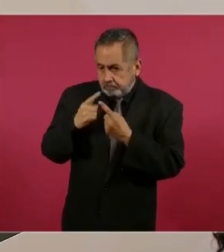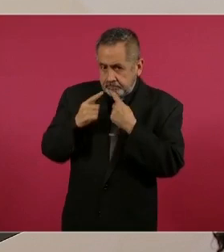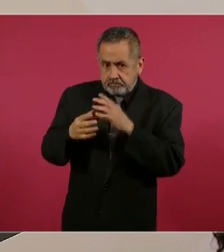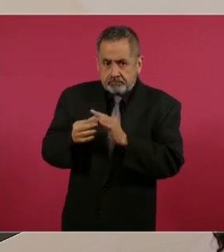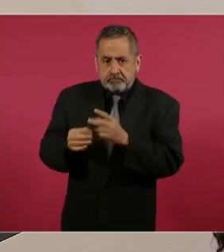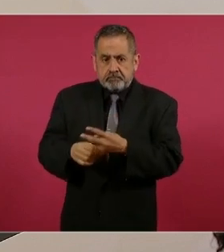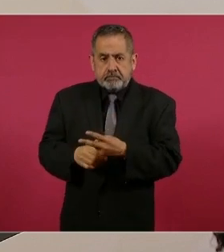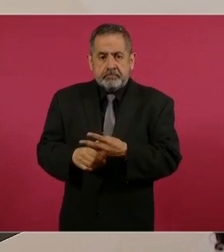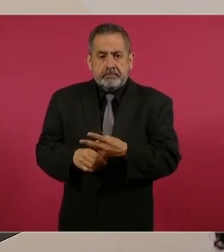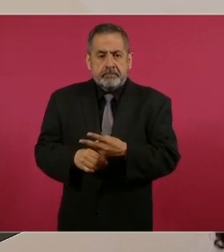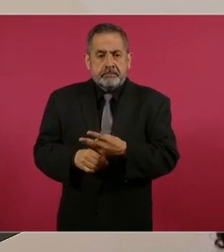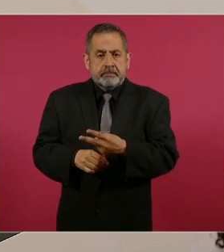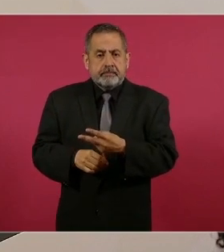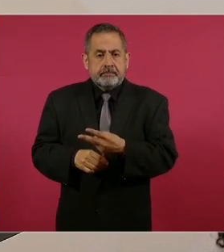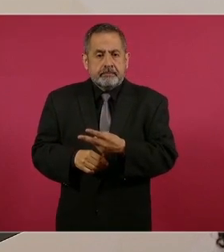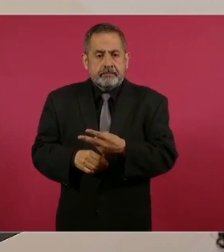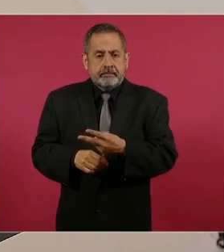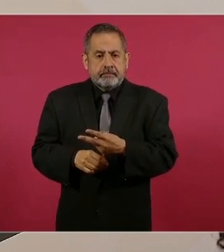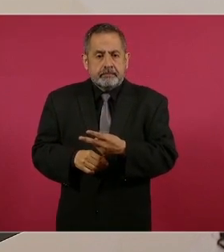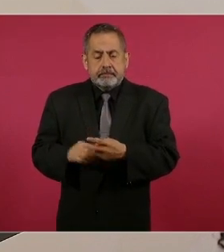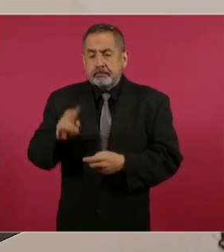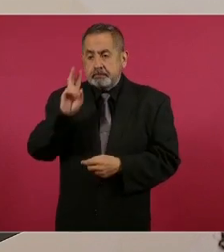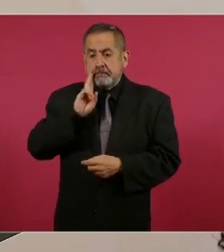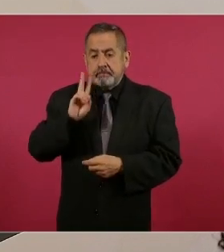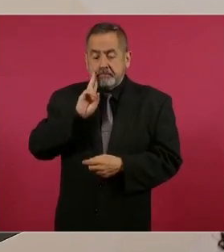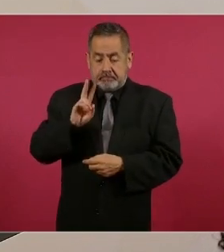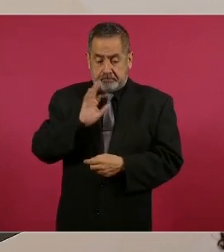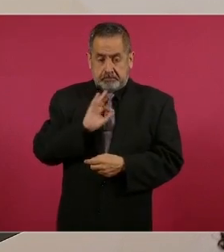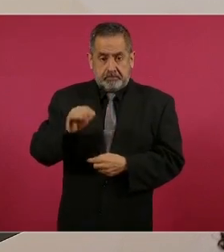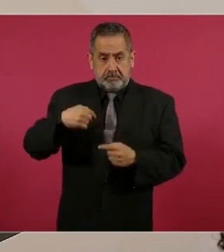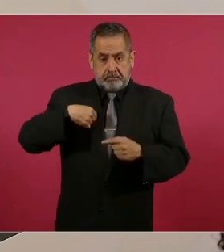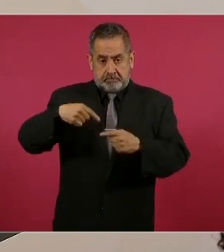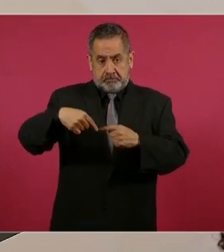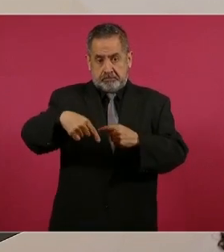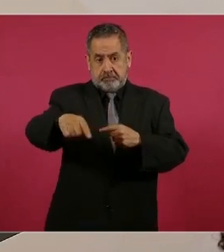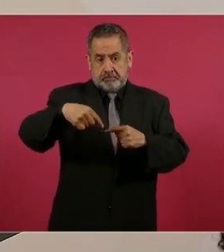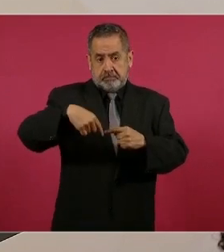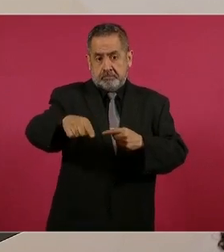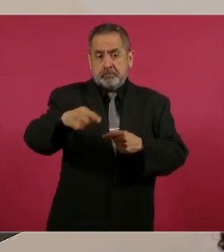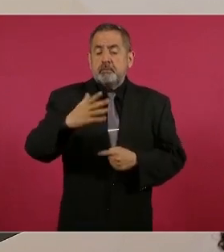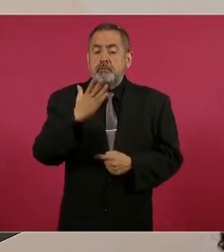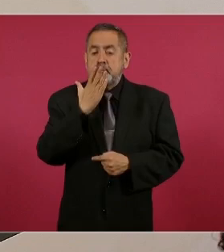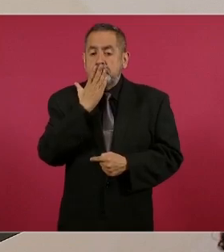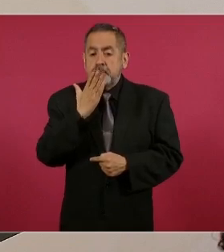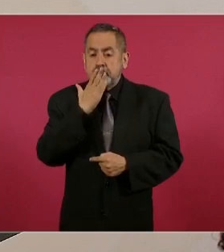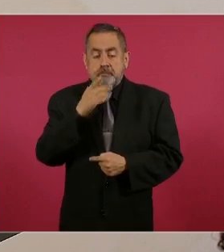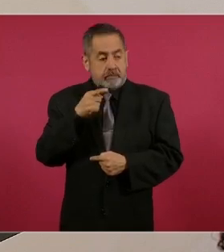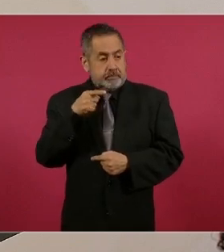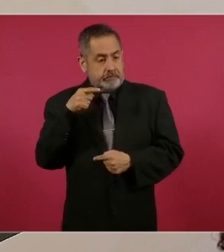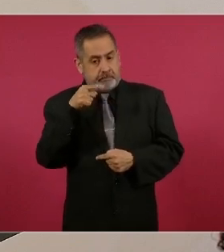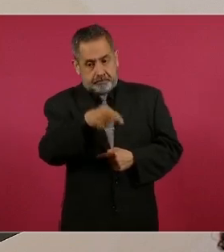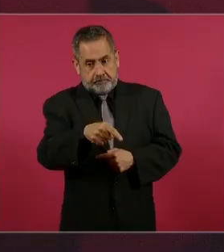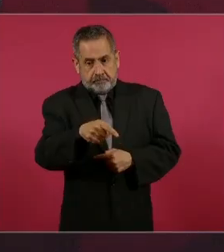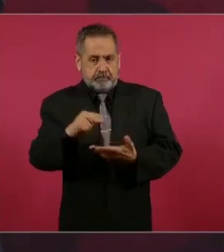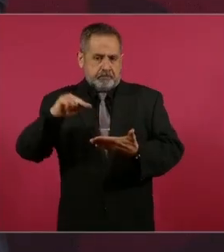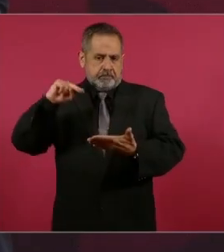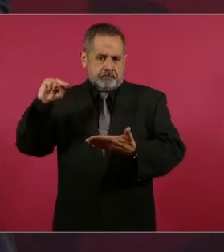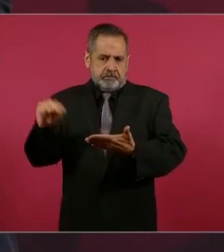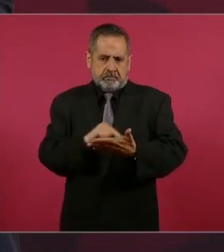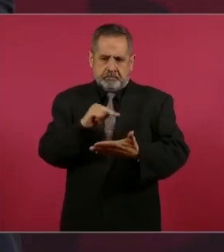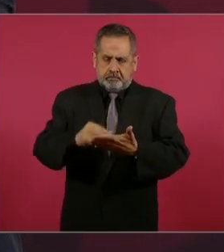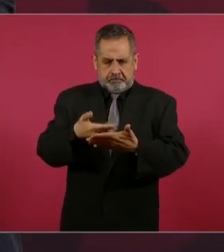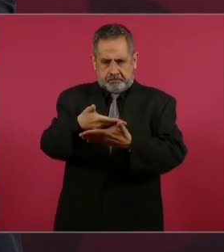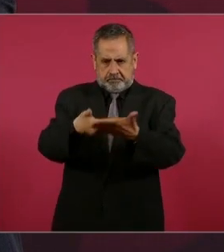que ahora que voy a Sonora se firme ya un